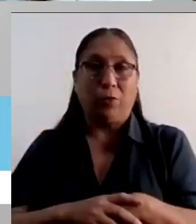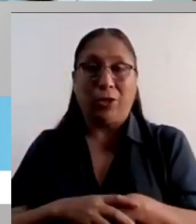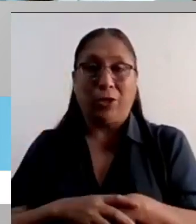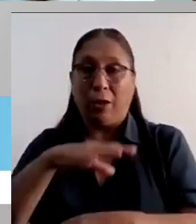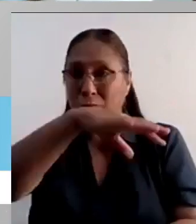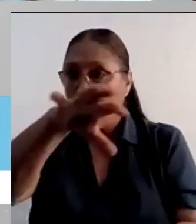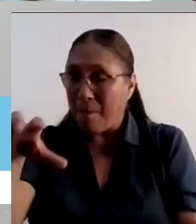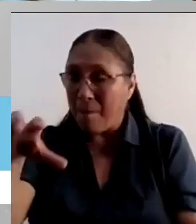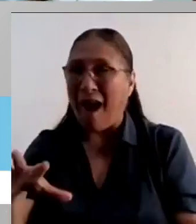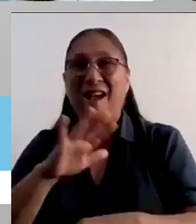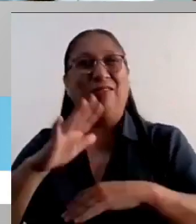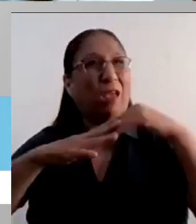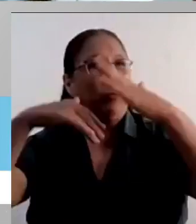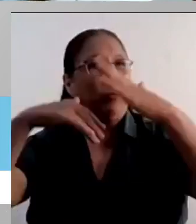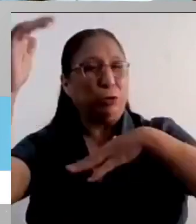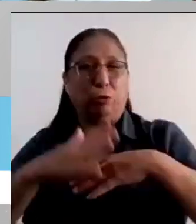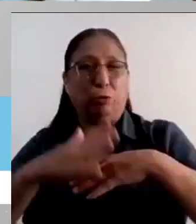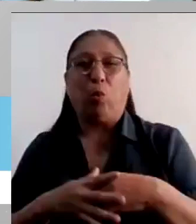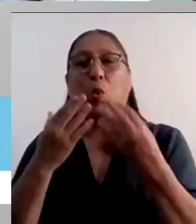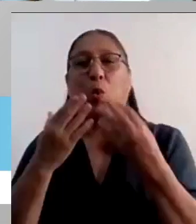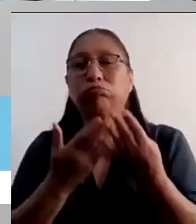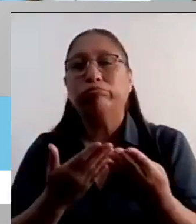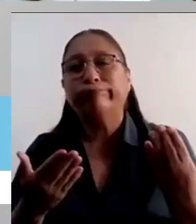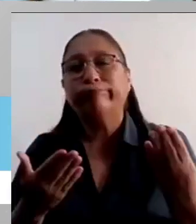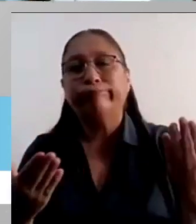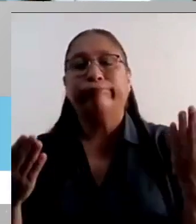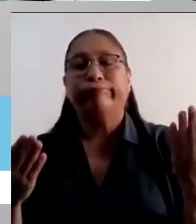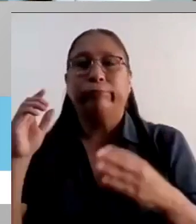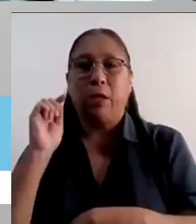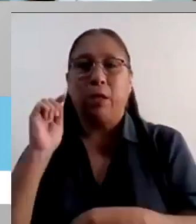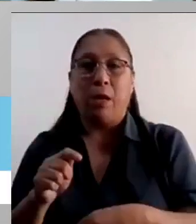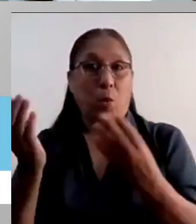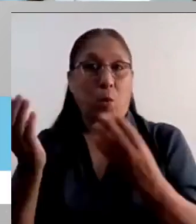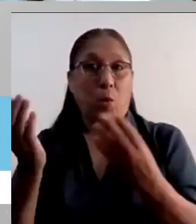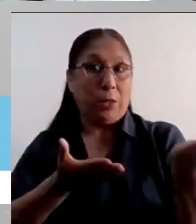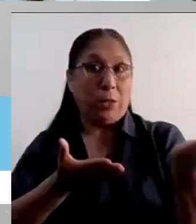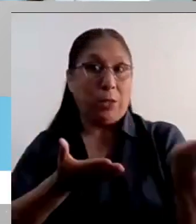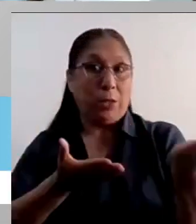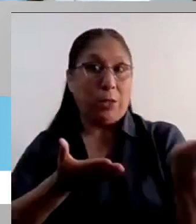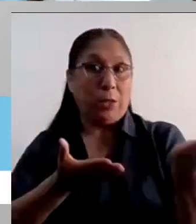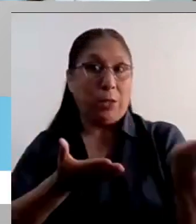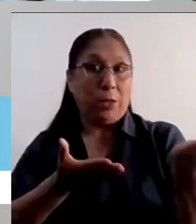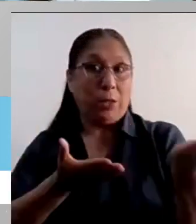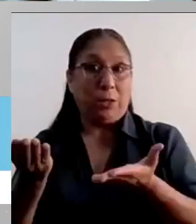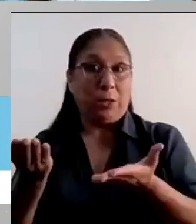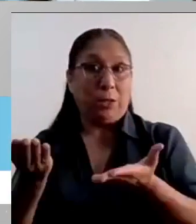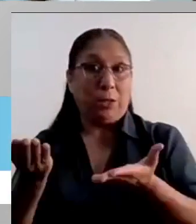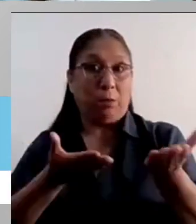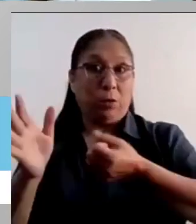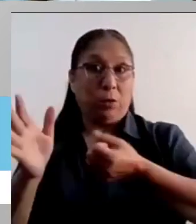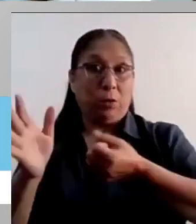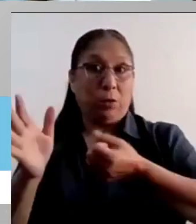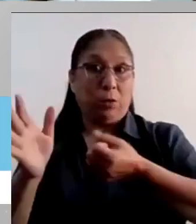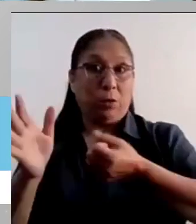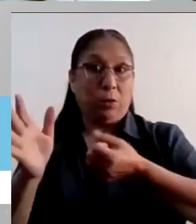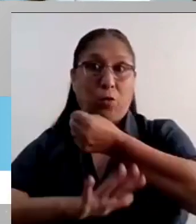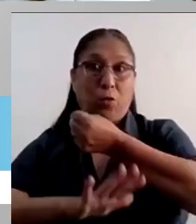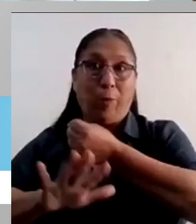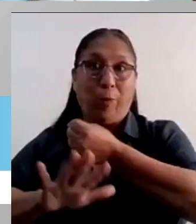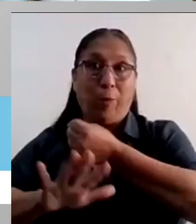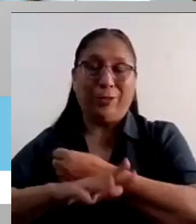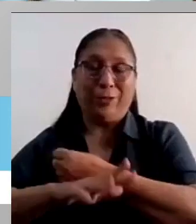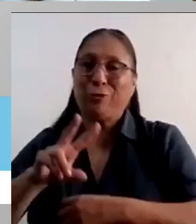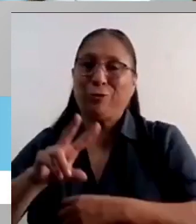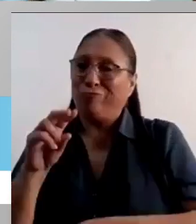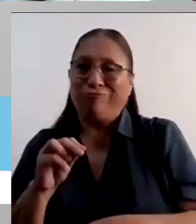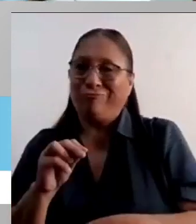de infraestructura, mobiliario y servicios básicos no son las mejores en las escuelas rurales,